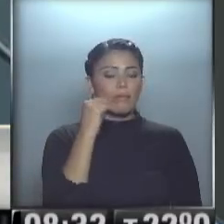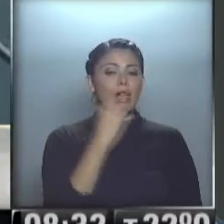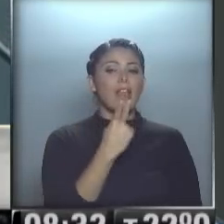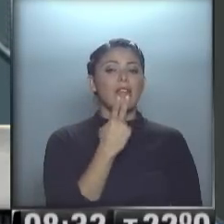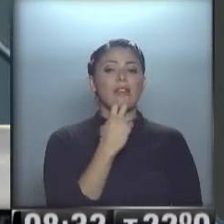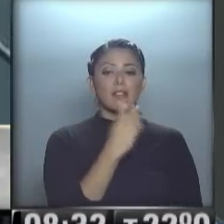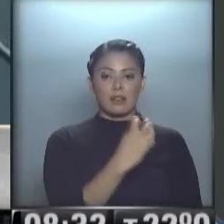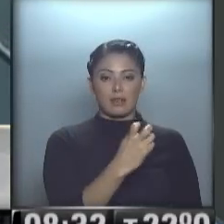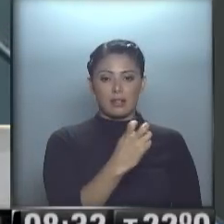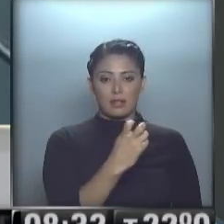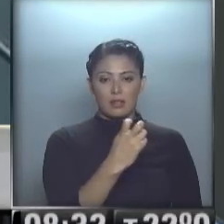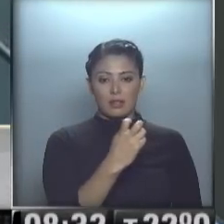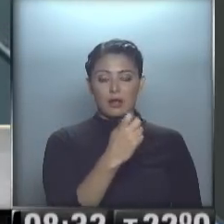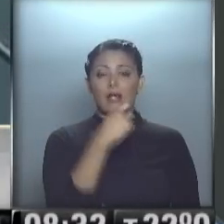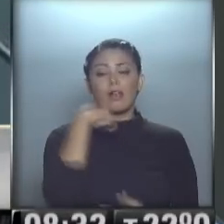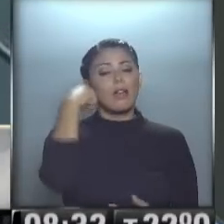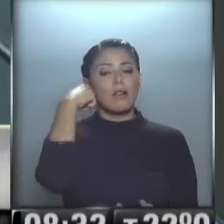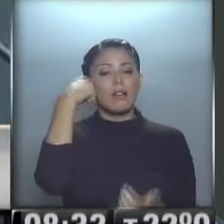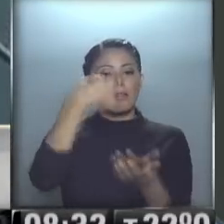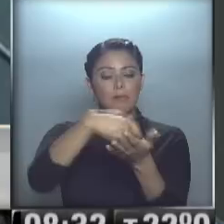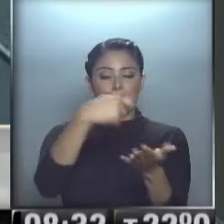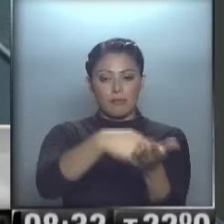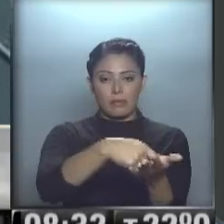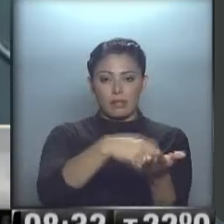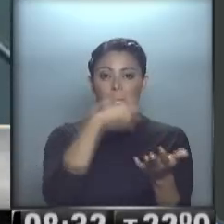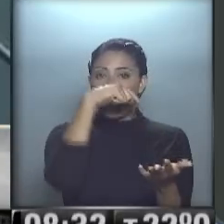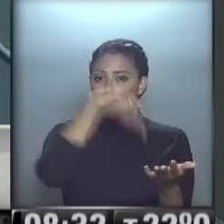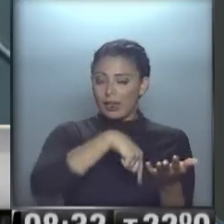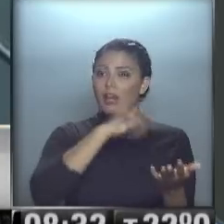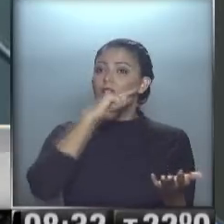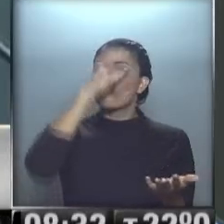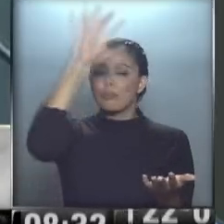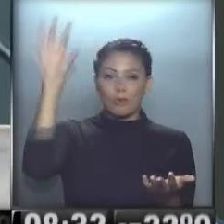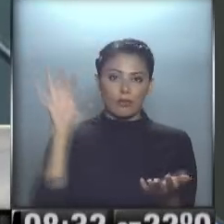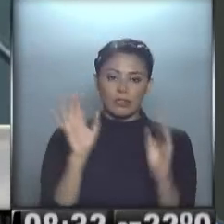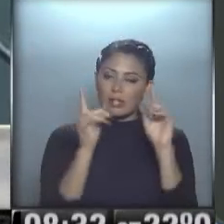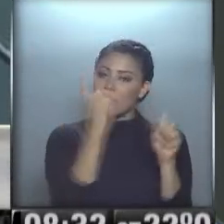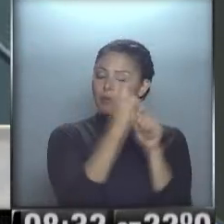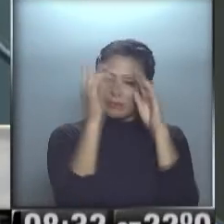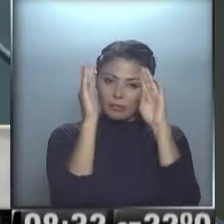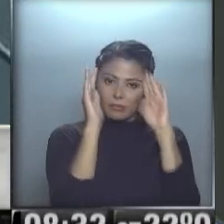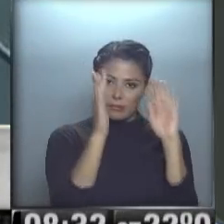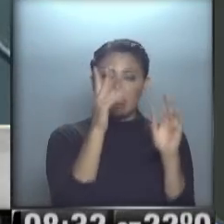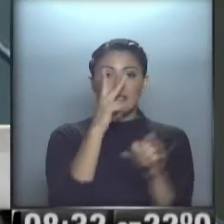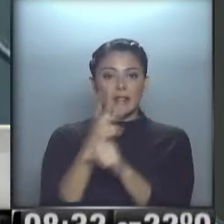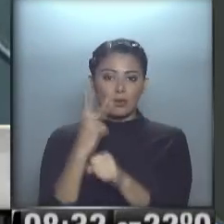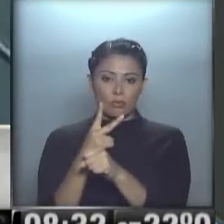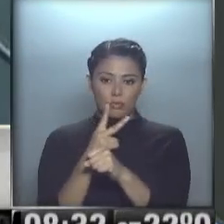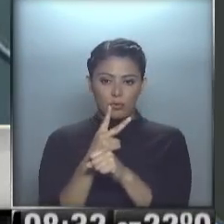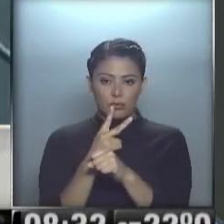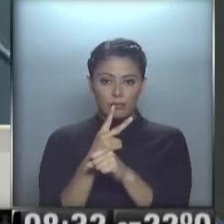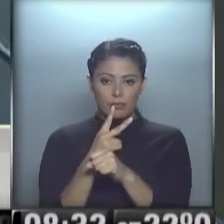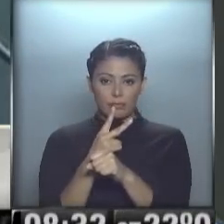que se paga por parte del consumidor final aquí y en el resto del país Ese es el primer análisis y el segundo análisis